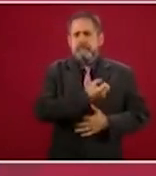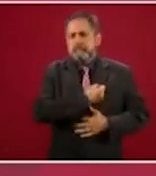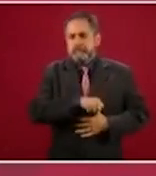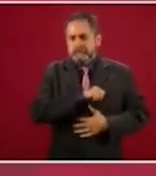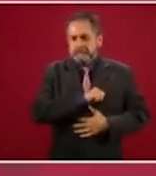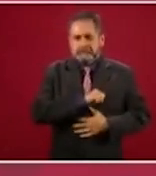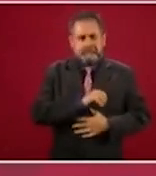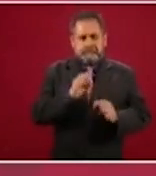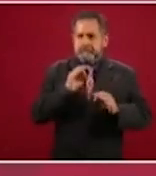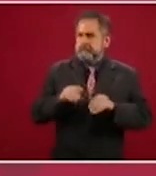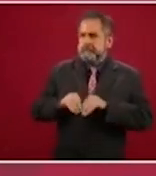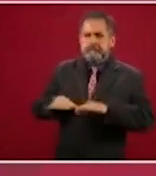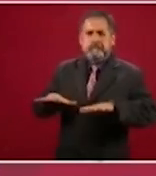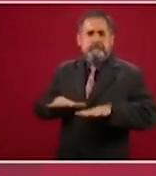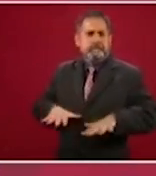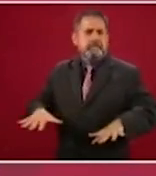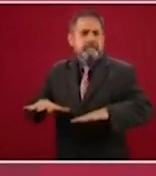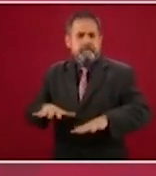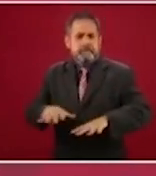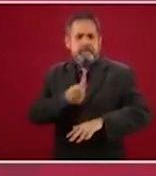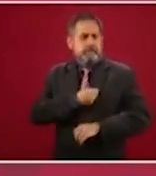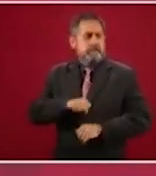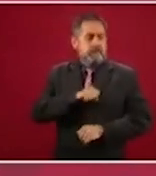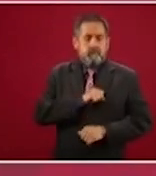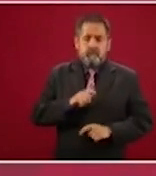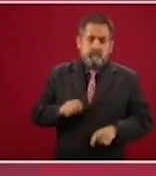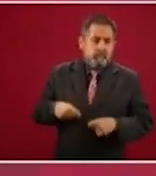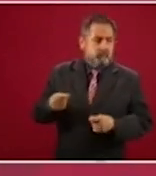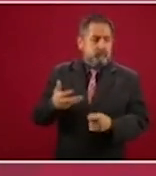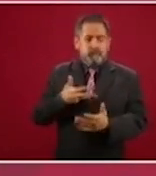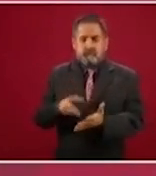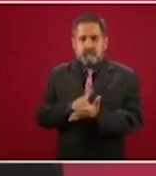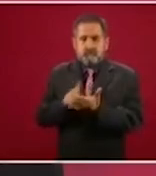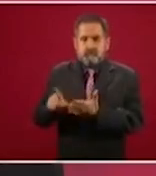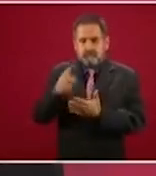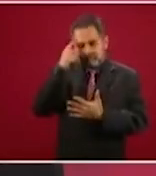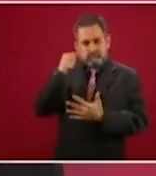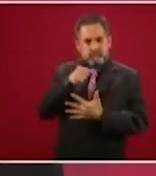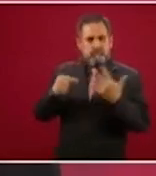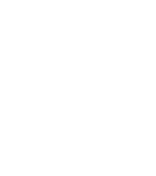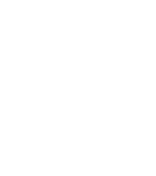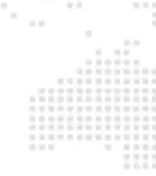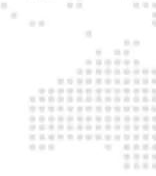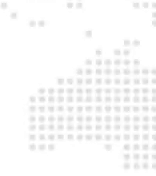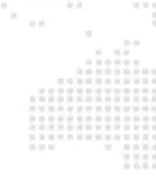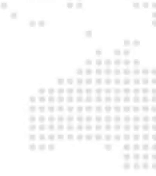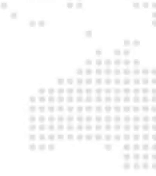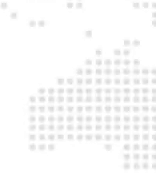para todos, que se garantice el derecho a la salud.